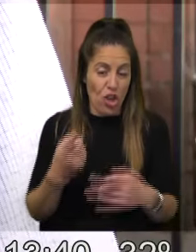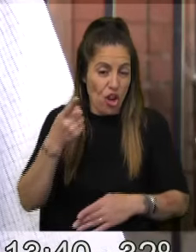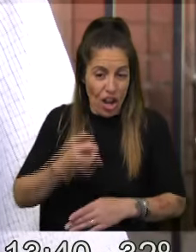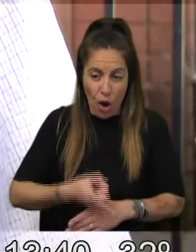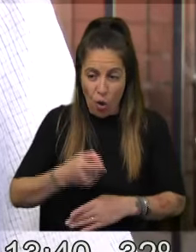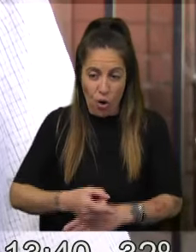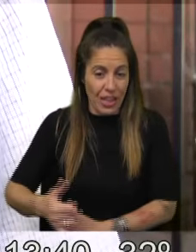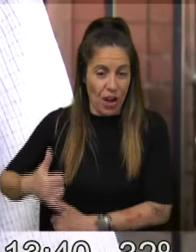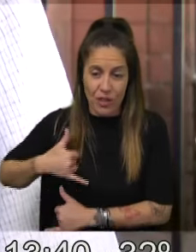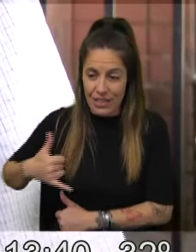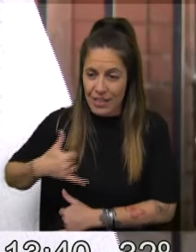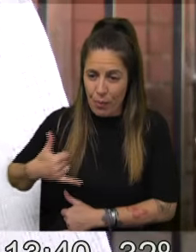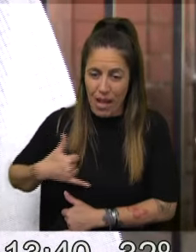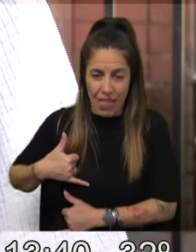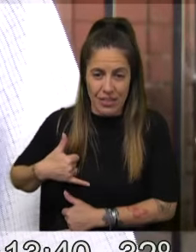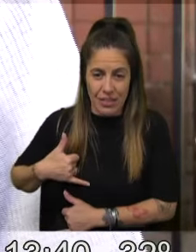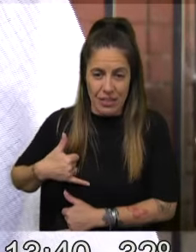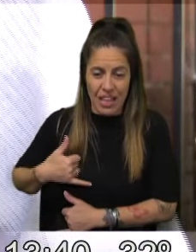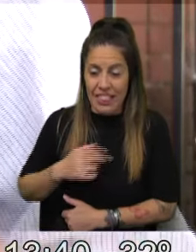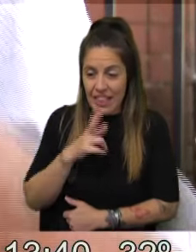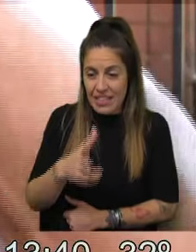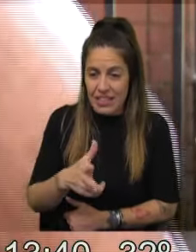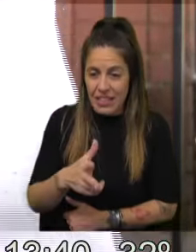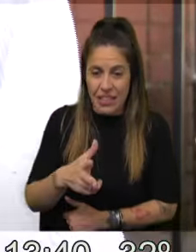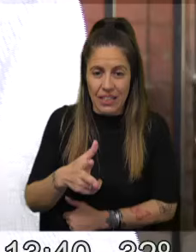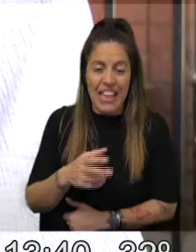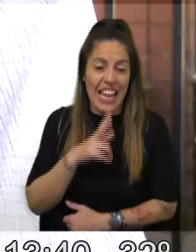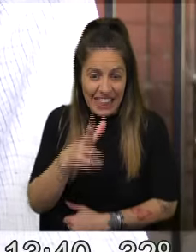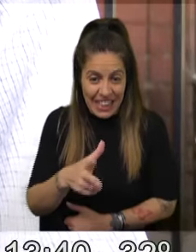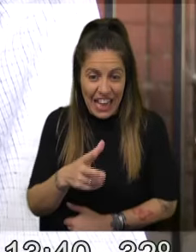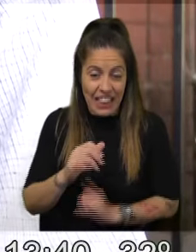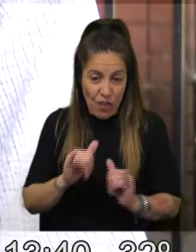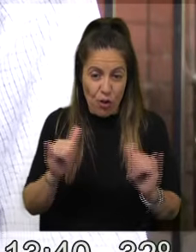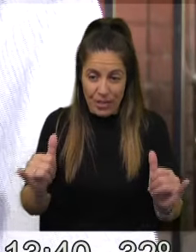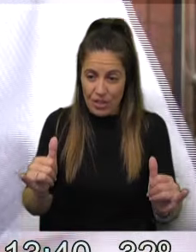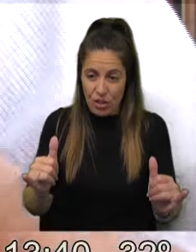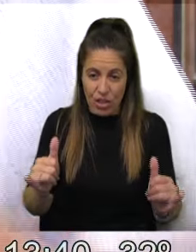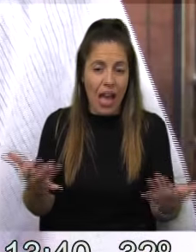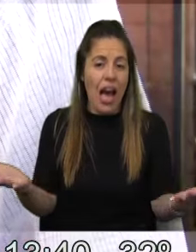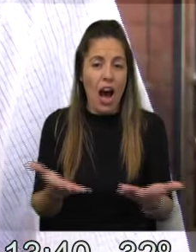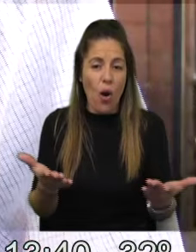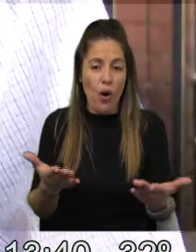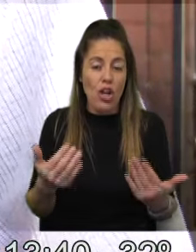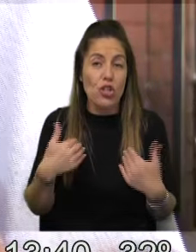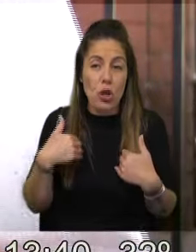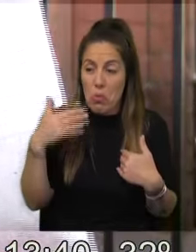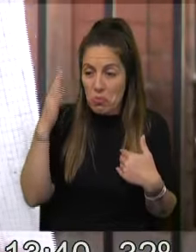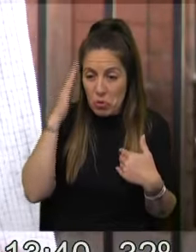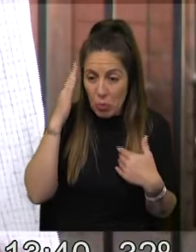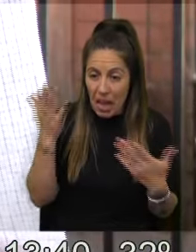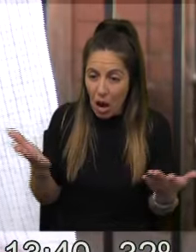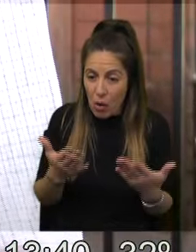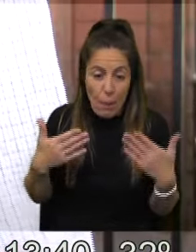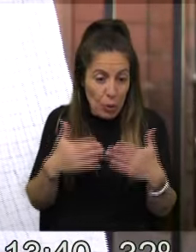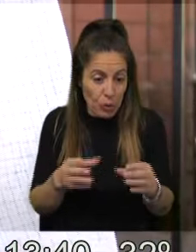a las Fuerzas Armadas de decir que diga la información, ahora yo me entero y pregunté a